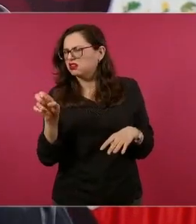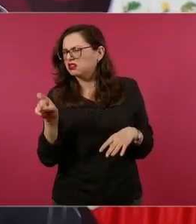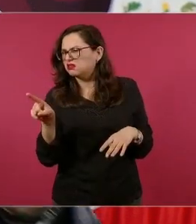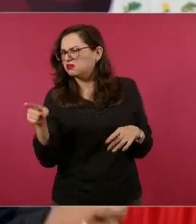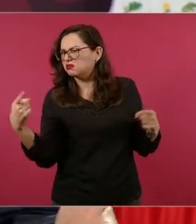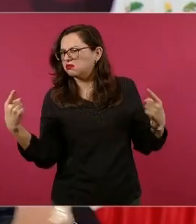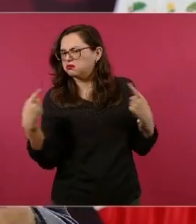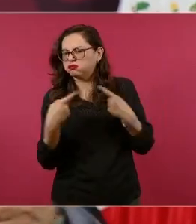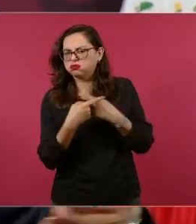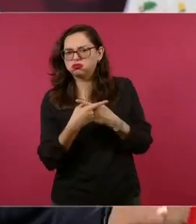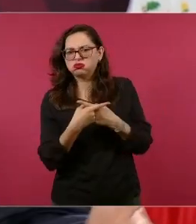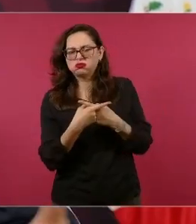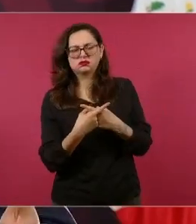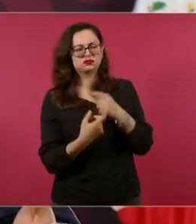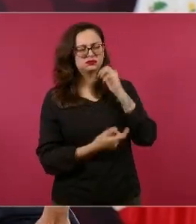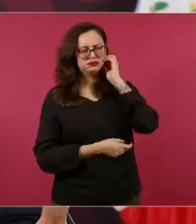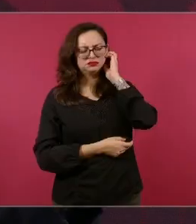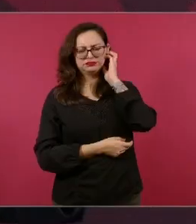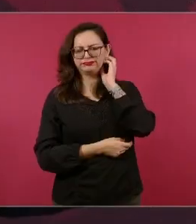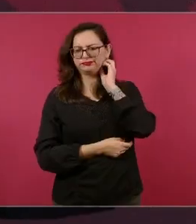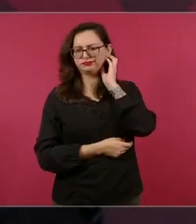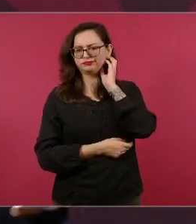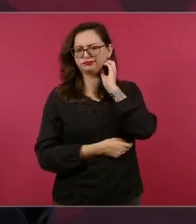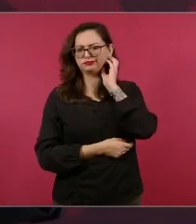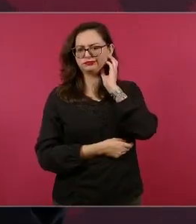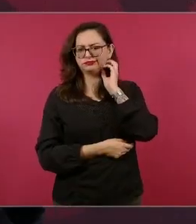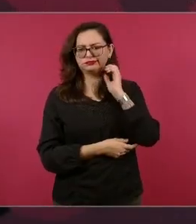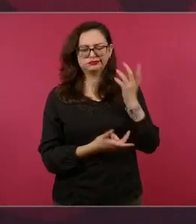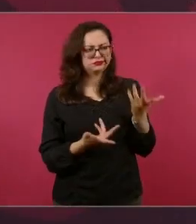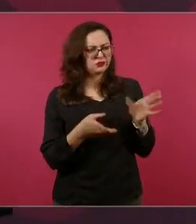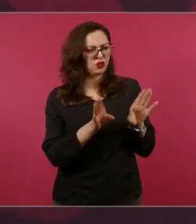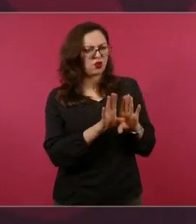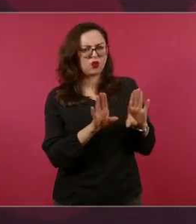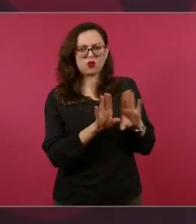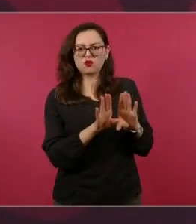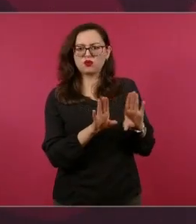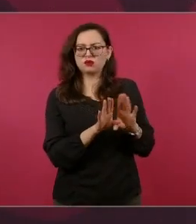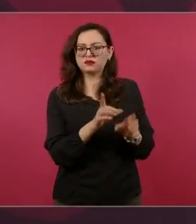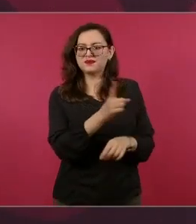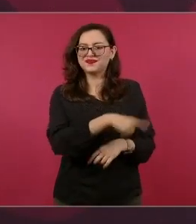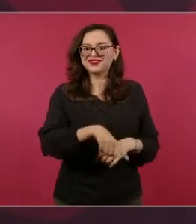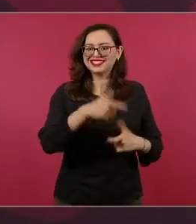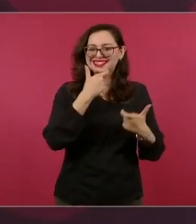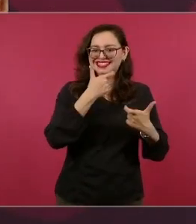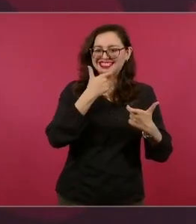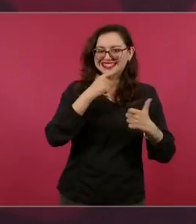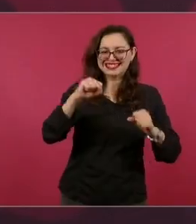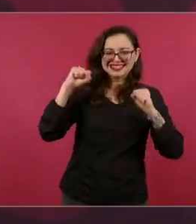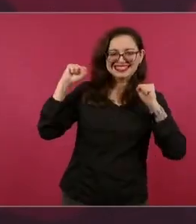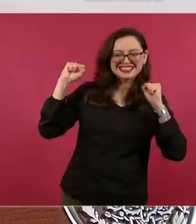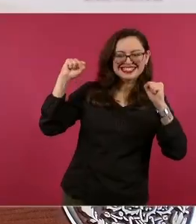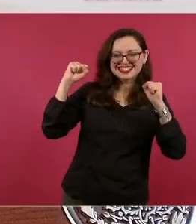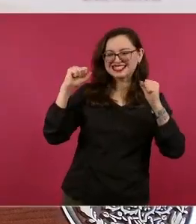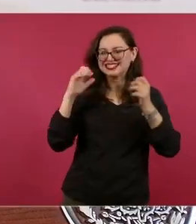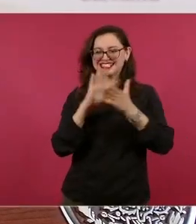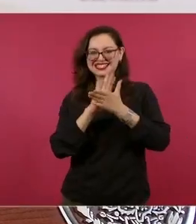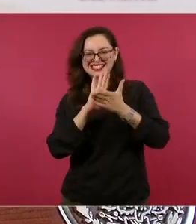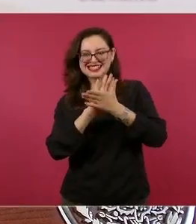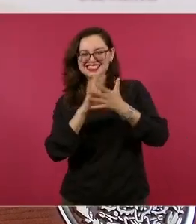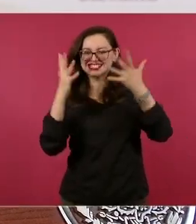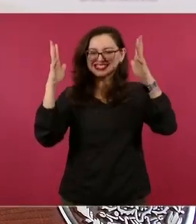O sea, porque salieron todos y además riéndose, o sea, claro, todo fingido, ¿no?